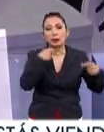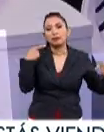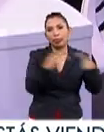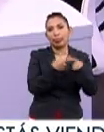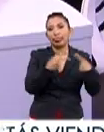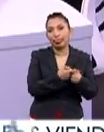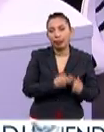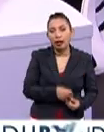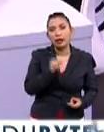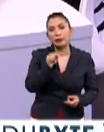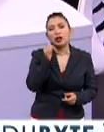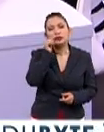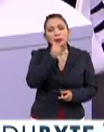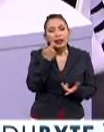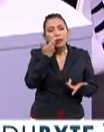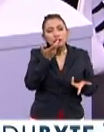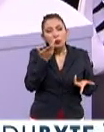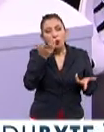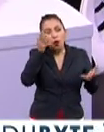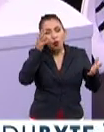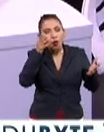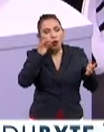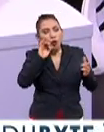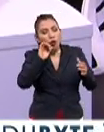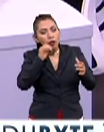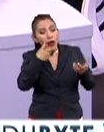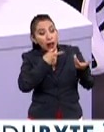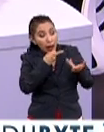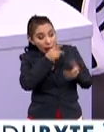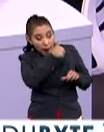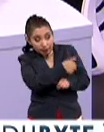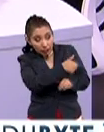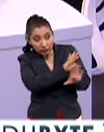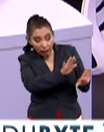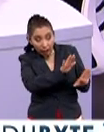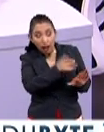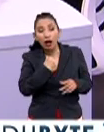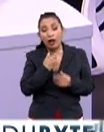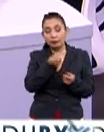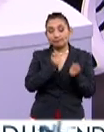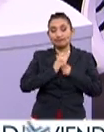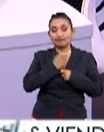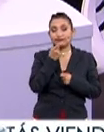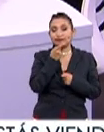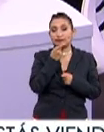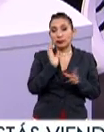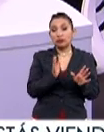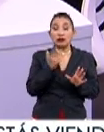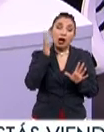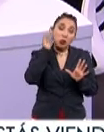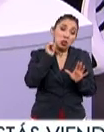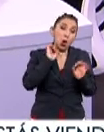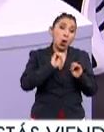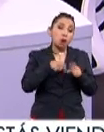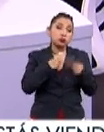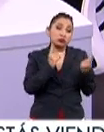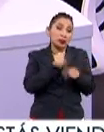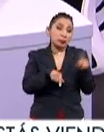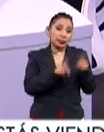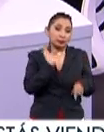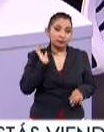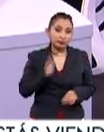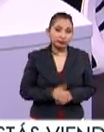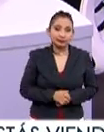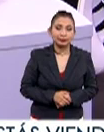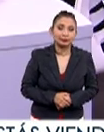encontrar un camino ahí, ¿no? Exacto. Que lleve un acuerdo, ¿no? o desacuerdo, como dices también, ¿no? Aunque